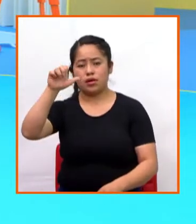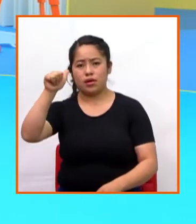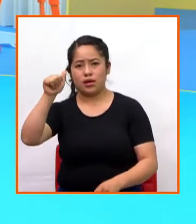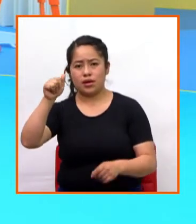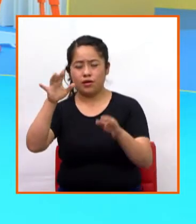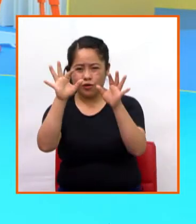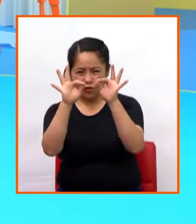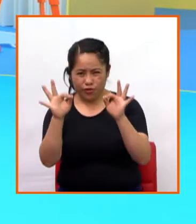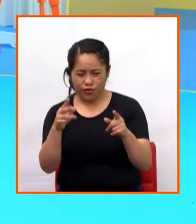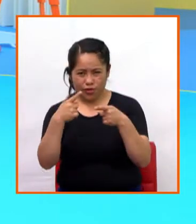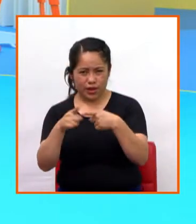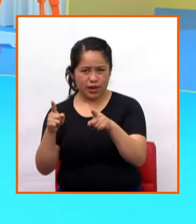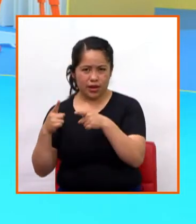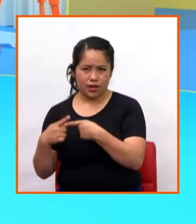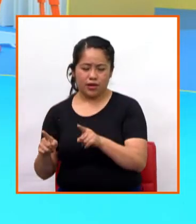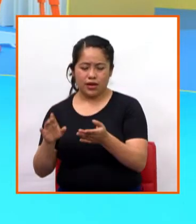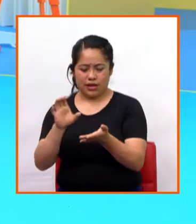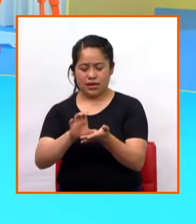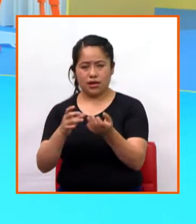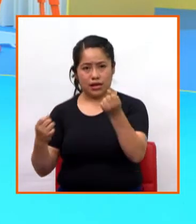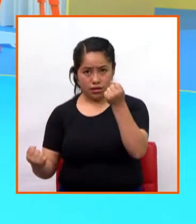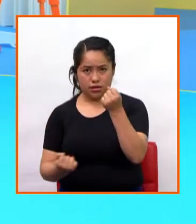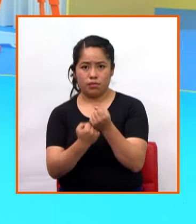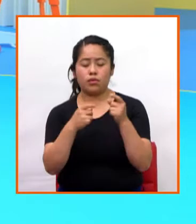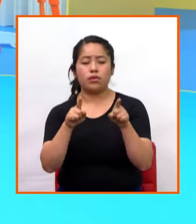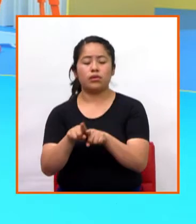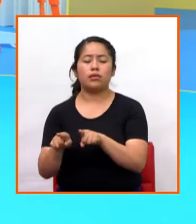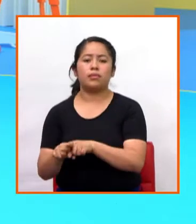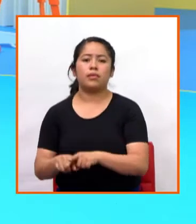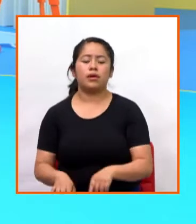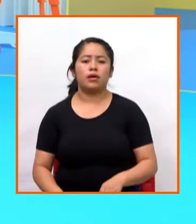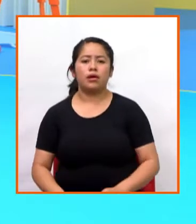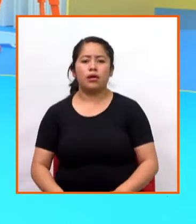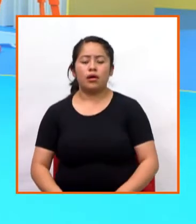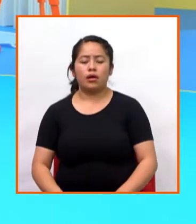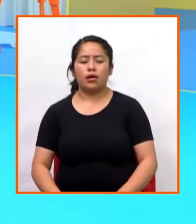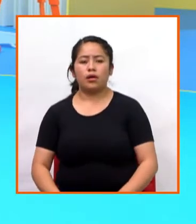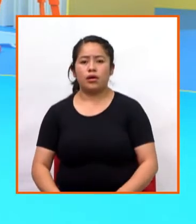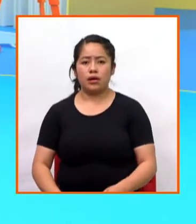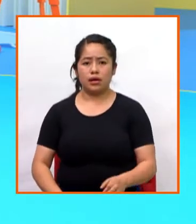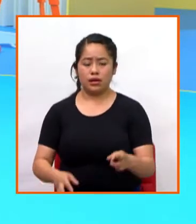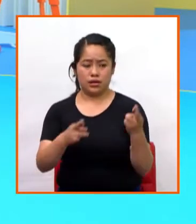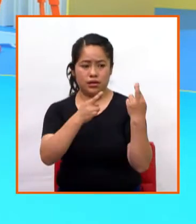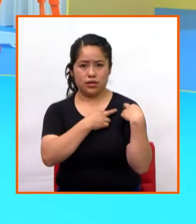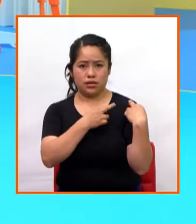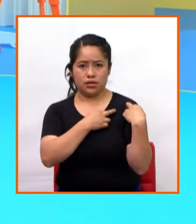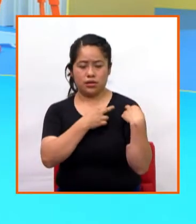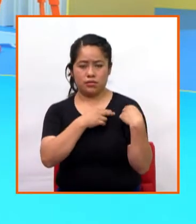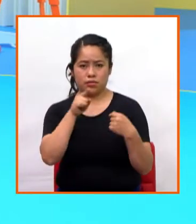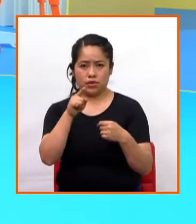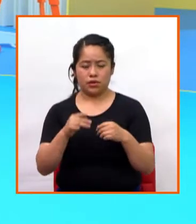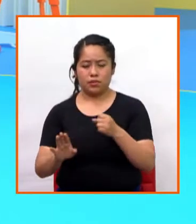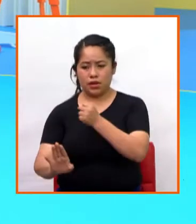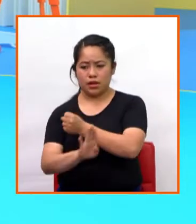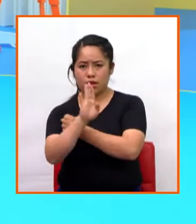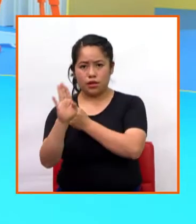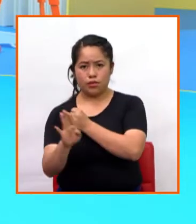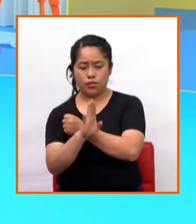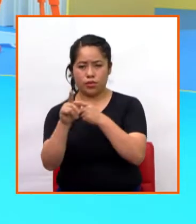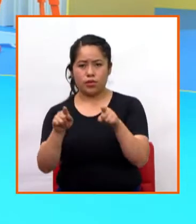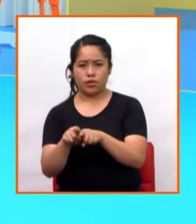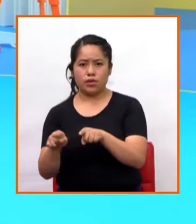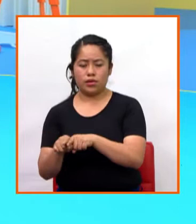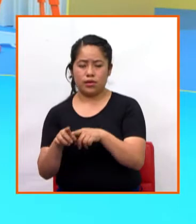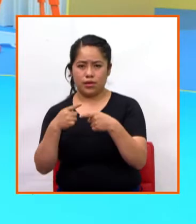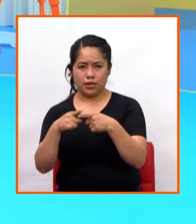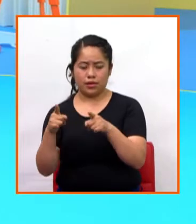formas y funciones. Una de las más importantes es dar soporte, protección y regular el metabolismo del sistema